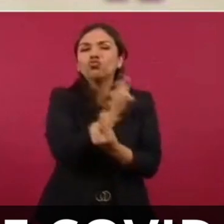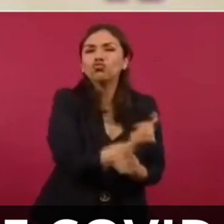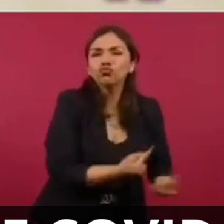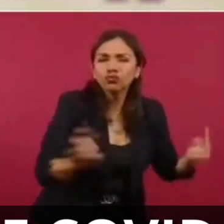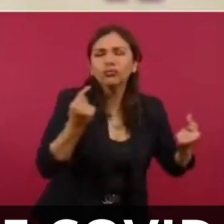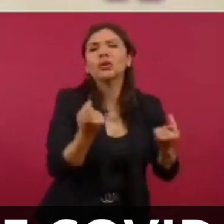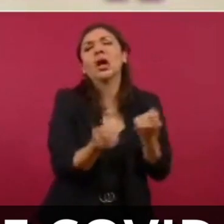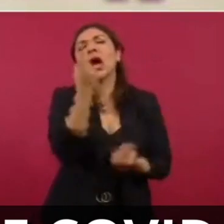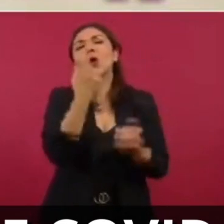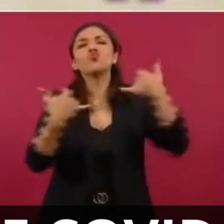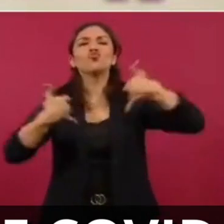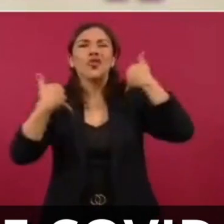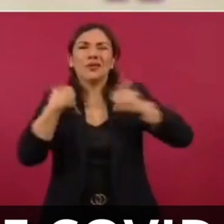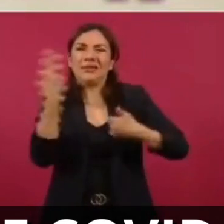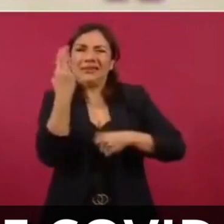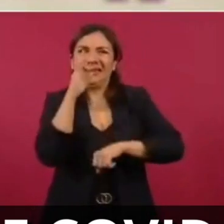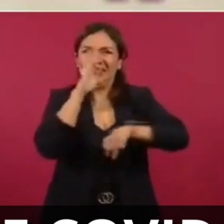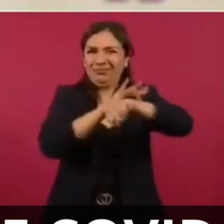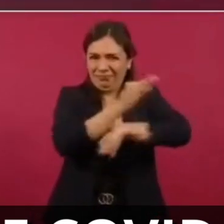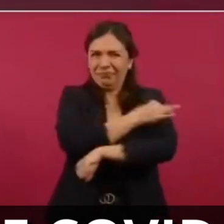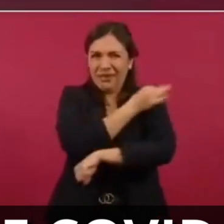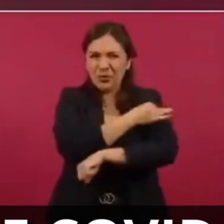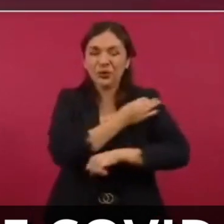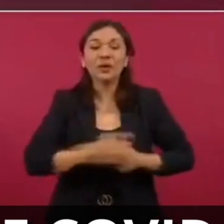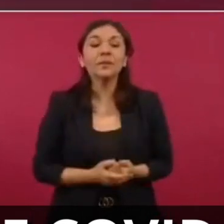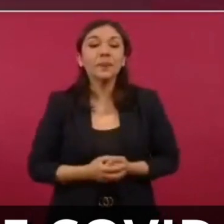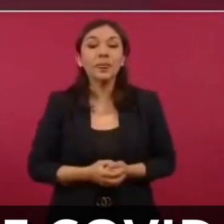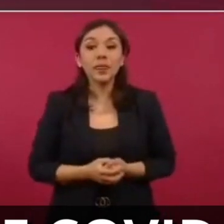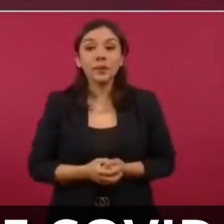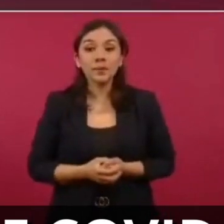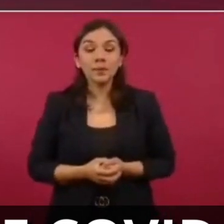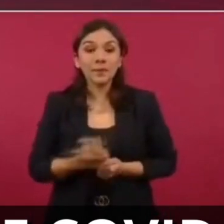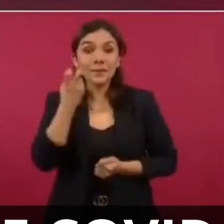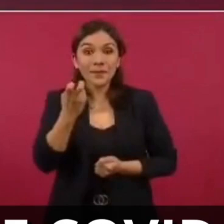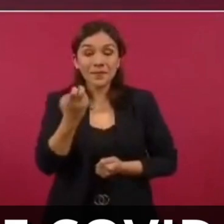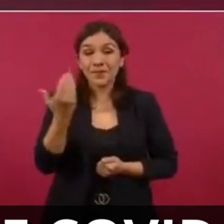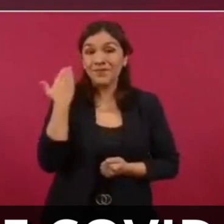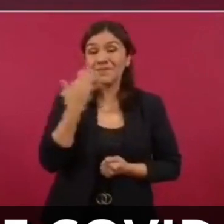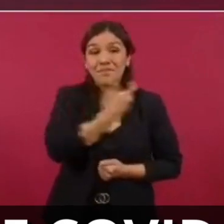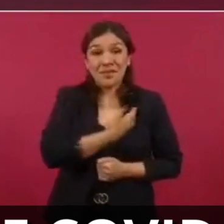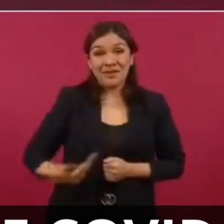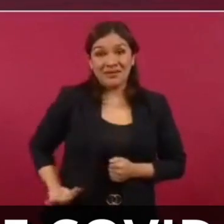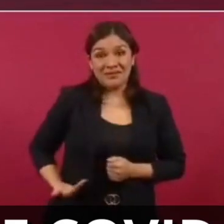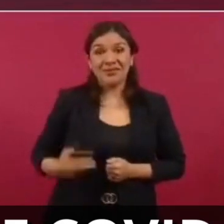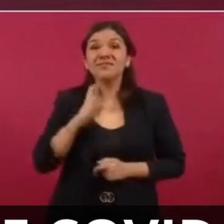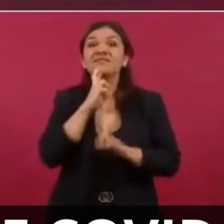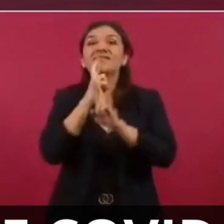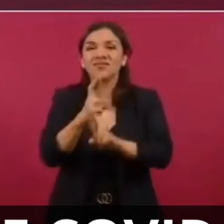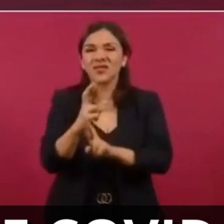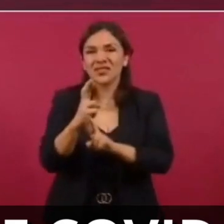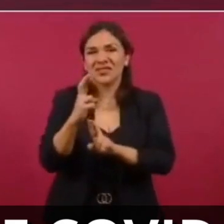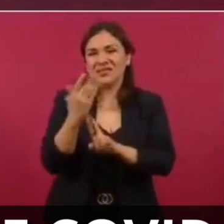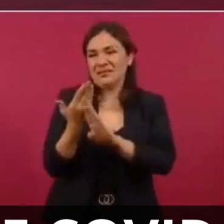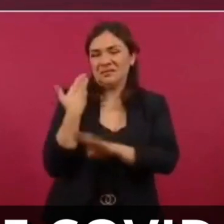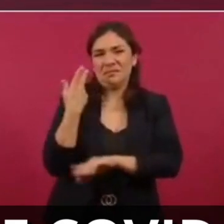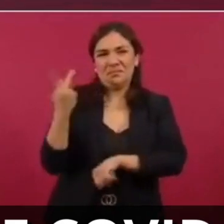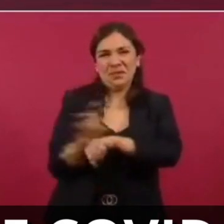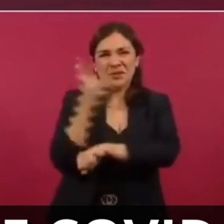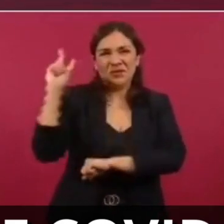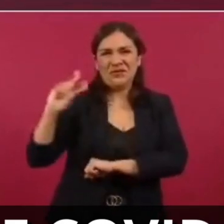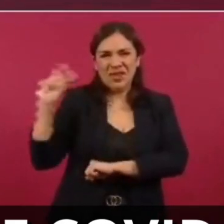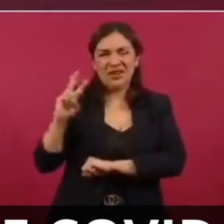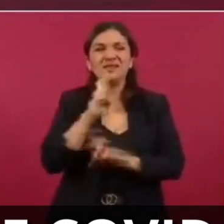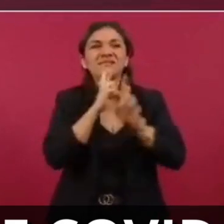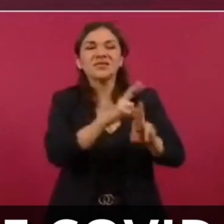la adolescencia. Como respondió el presidente el viernes próximo pasado a Judith Sánchez